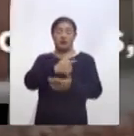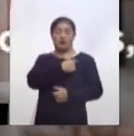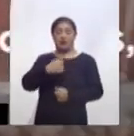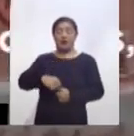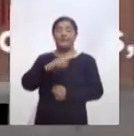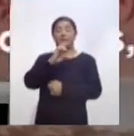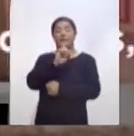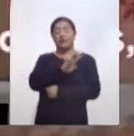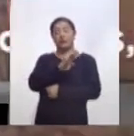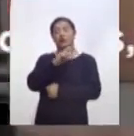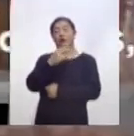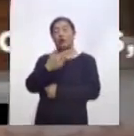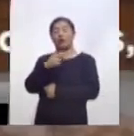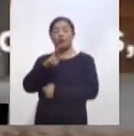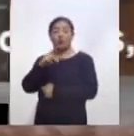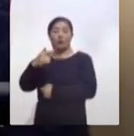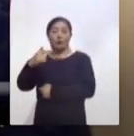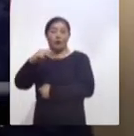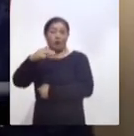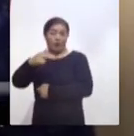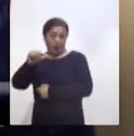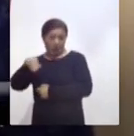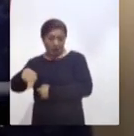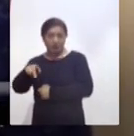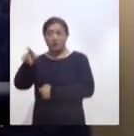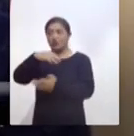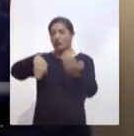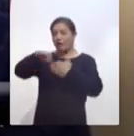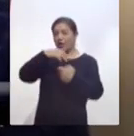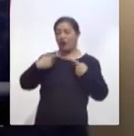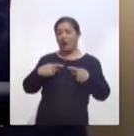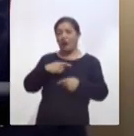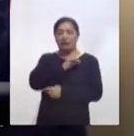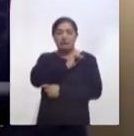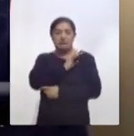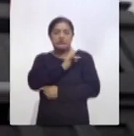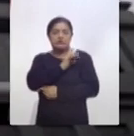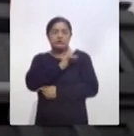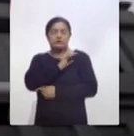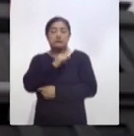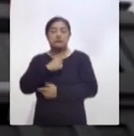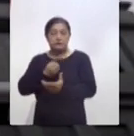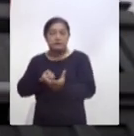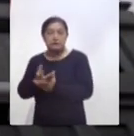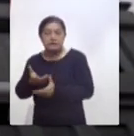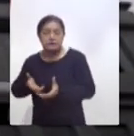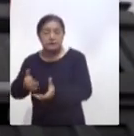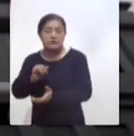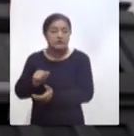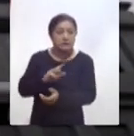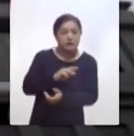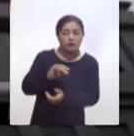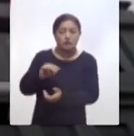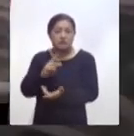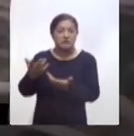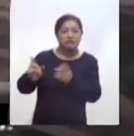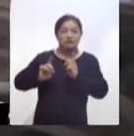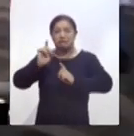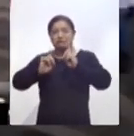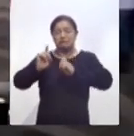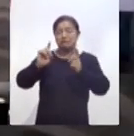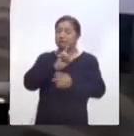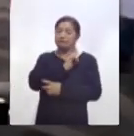residenciales afirmaron tener miedo de regresar a las calles, aunque la asesora nacional de salud, Li Langhuan, afirmó que el encierro, que permaneció